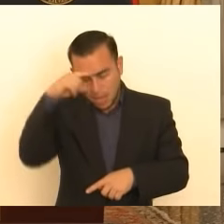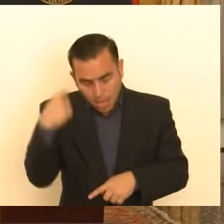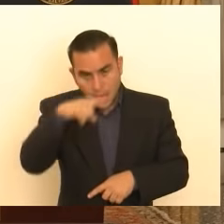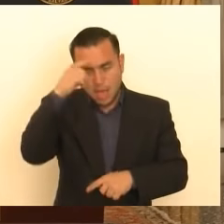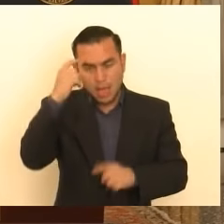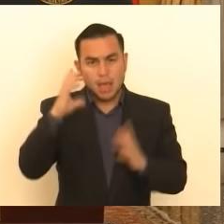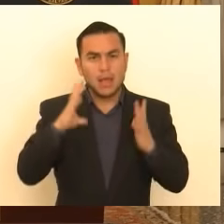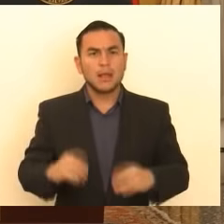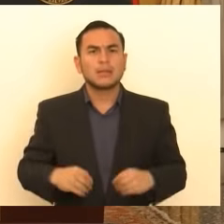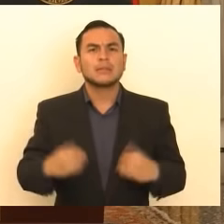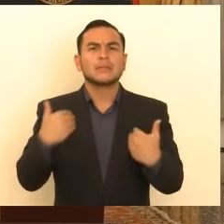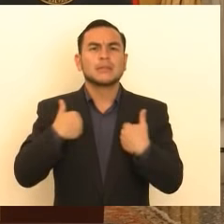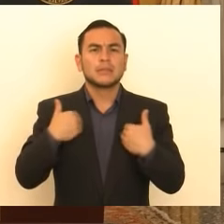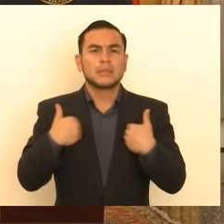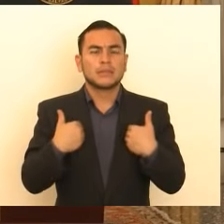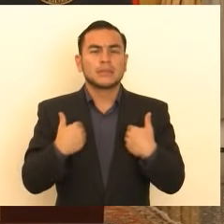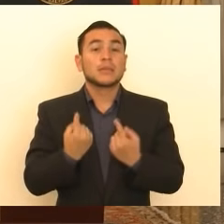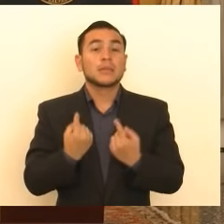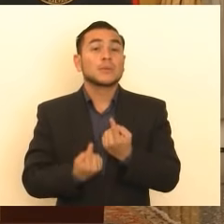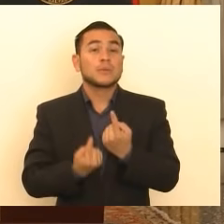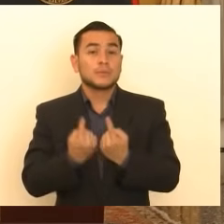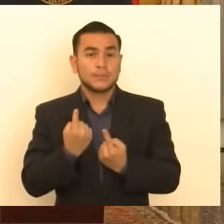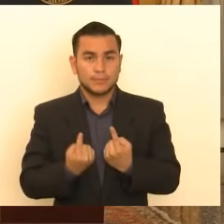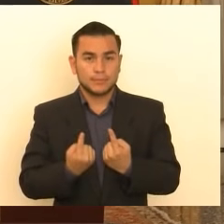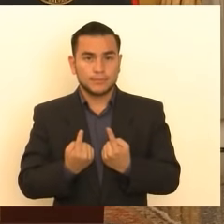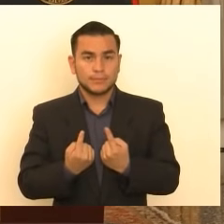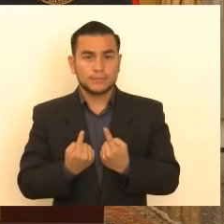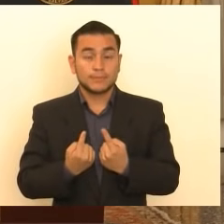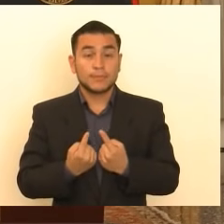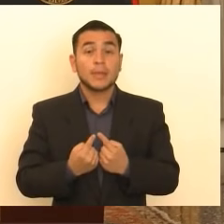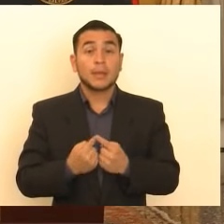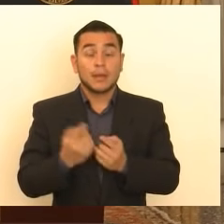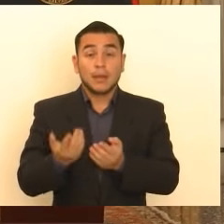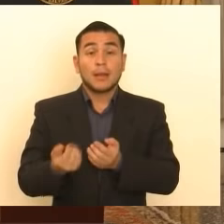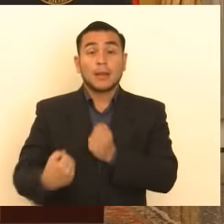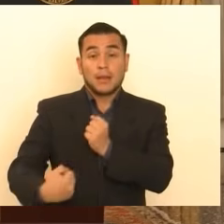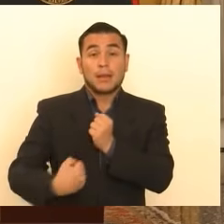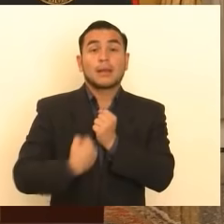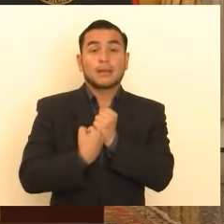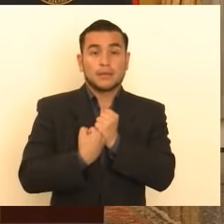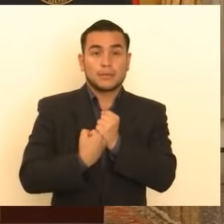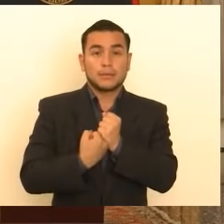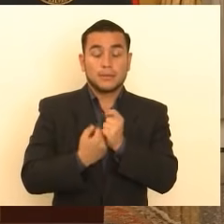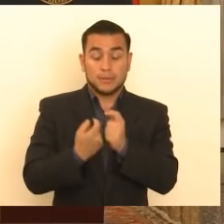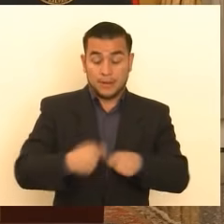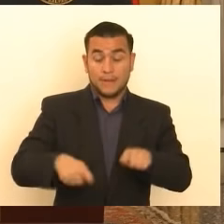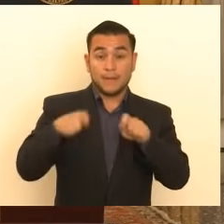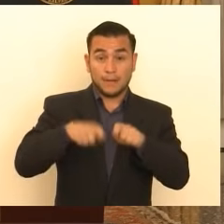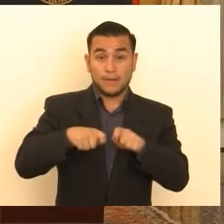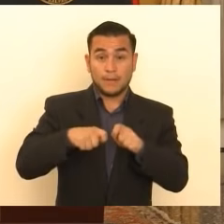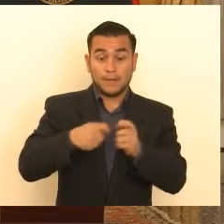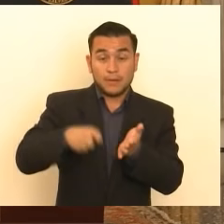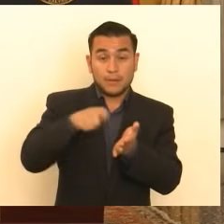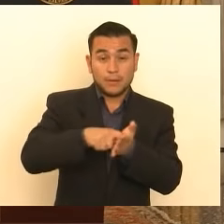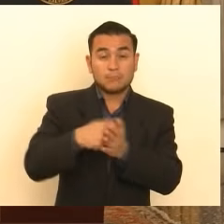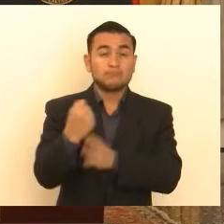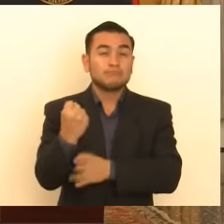Venir y recibir este tipo de cooperación y de colaboración y de firmar un convenio de este